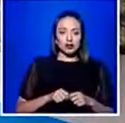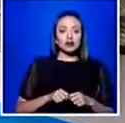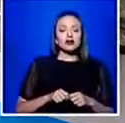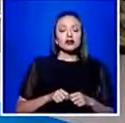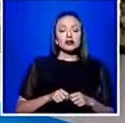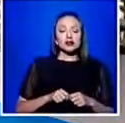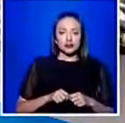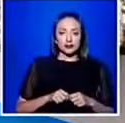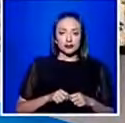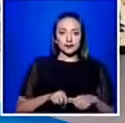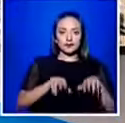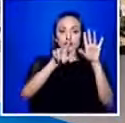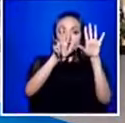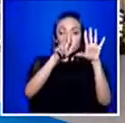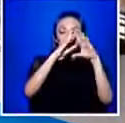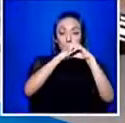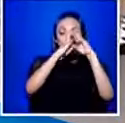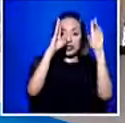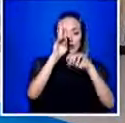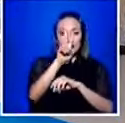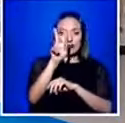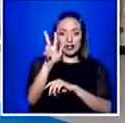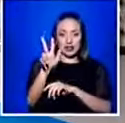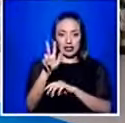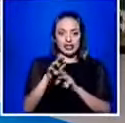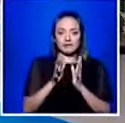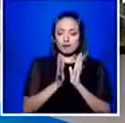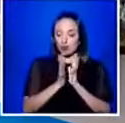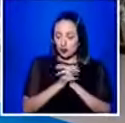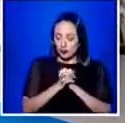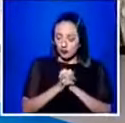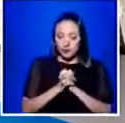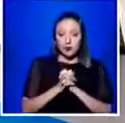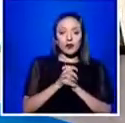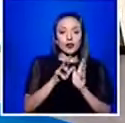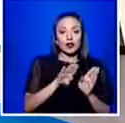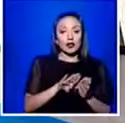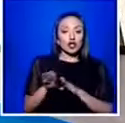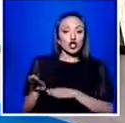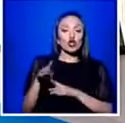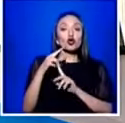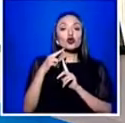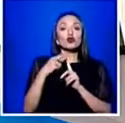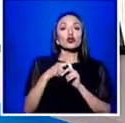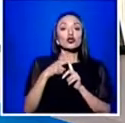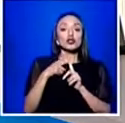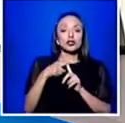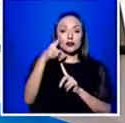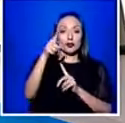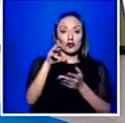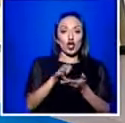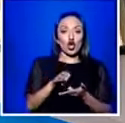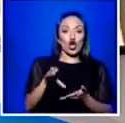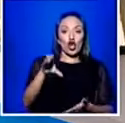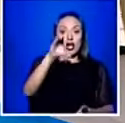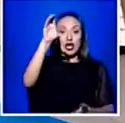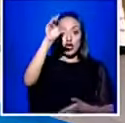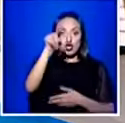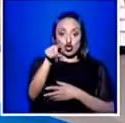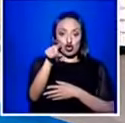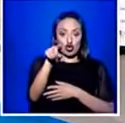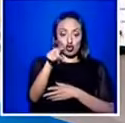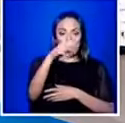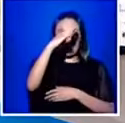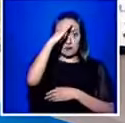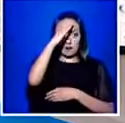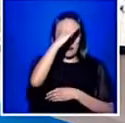8 de la mañana con 23 minutos, pero también tenemos noticias positivas porque el Colegio Militar Abdón Calderón volvió a ser administrado por el Ministerio de Defensa. Los